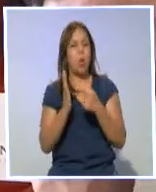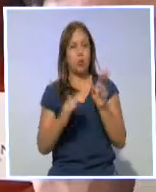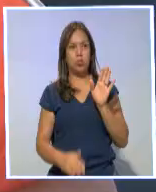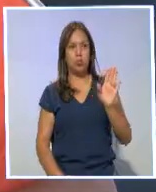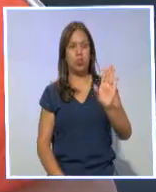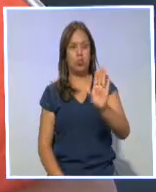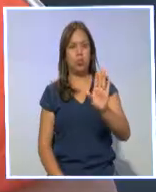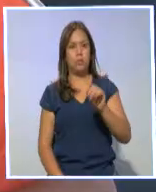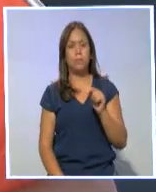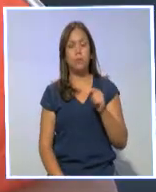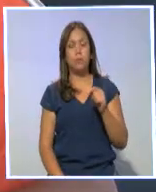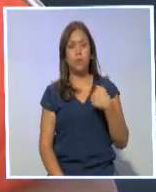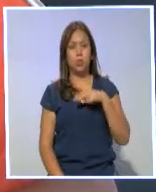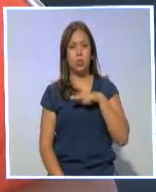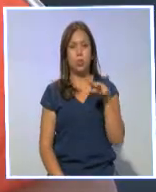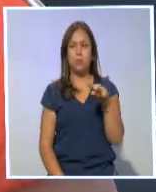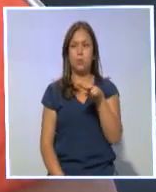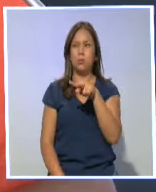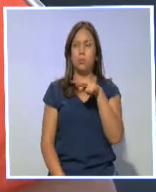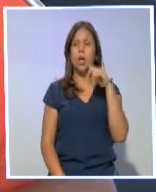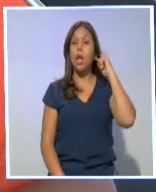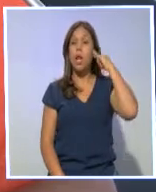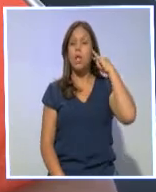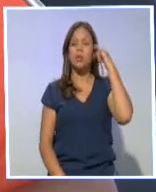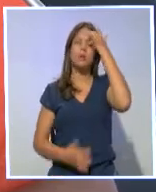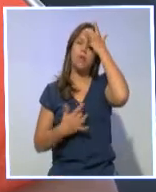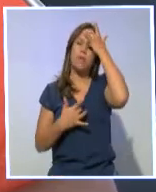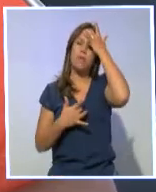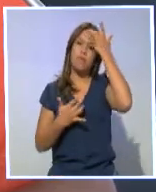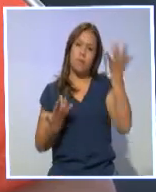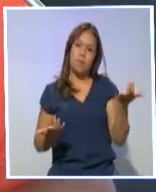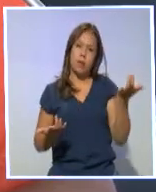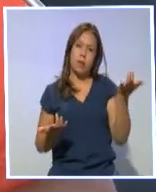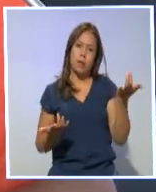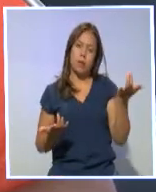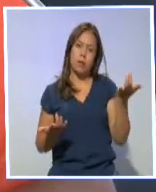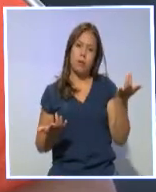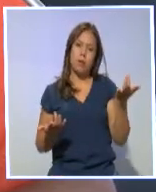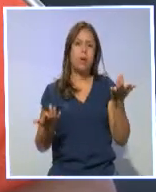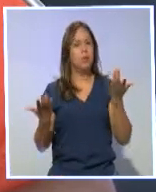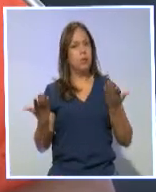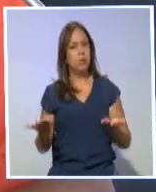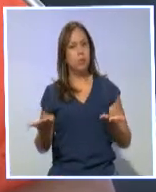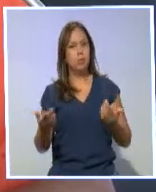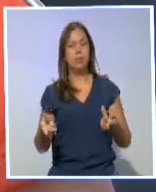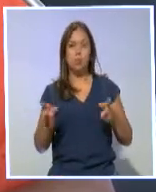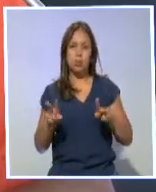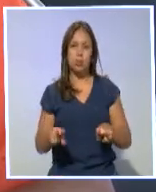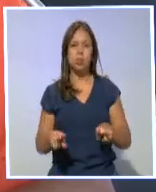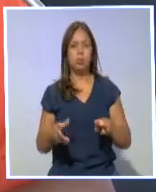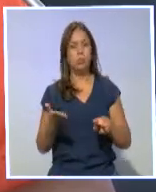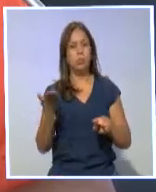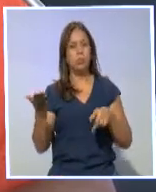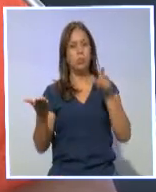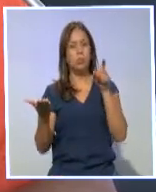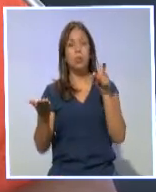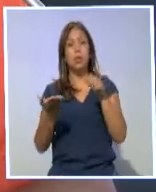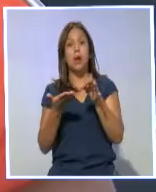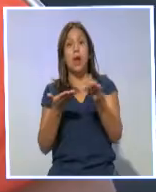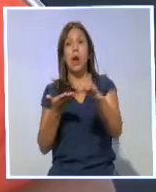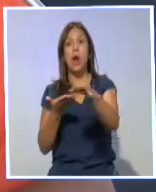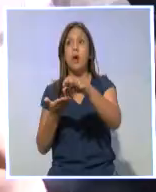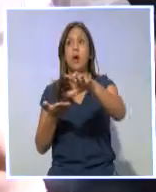respectivamente. Vemos que los niños se enferman, o sea, y demasiado, debido a la contaminación que hay en nuestro cantón y en